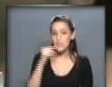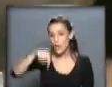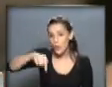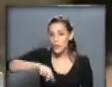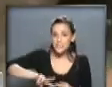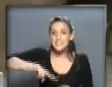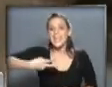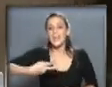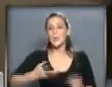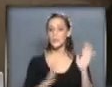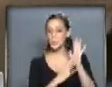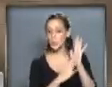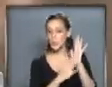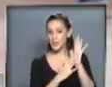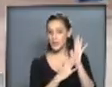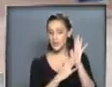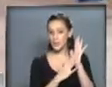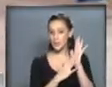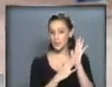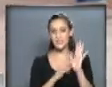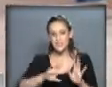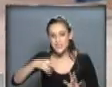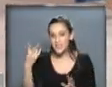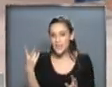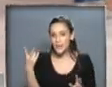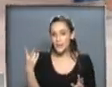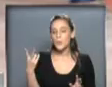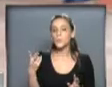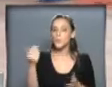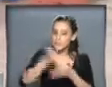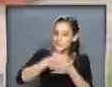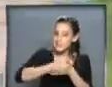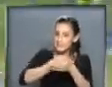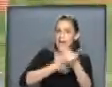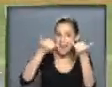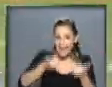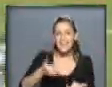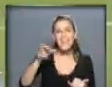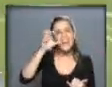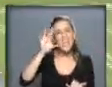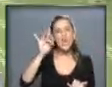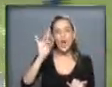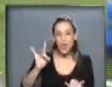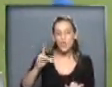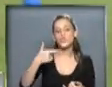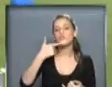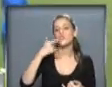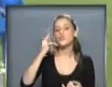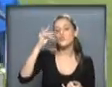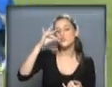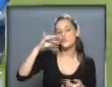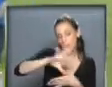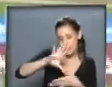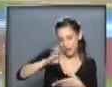intento, este había sido el tercero, en el segundo consigue el récord sudamericano para él y nacional, por supuesto,